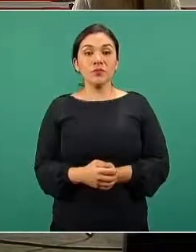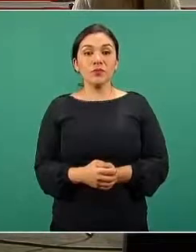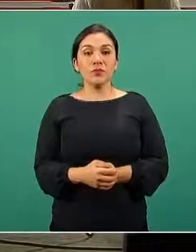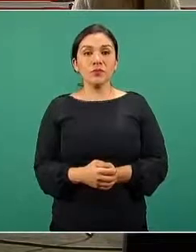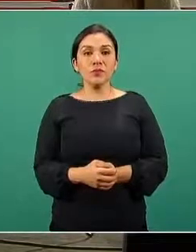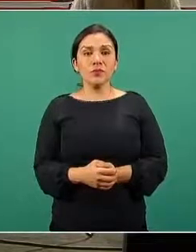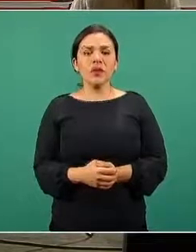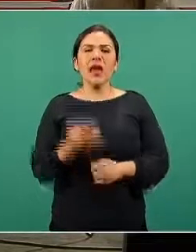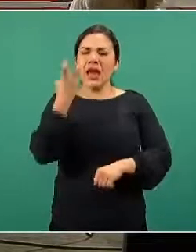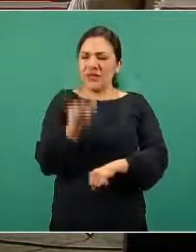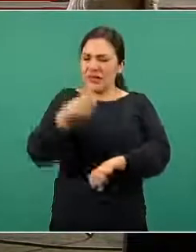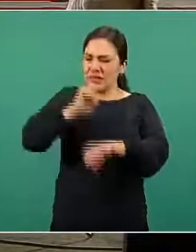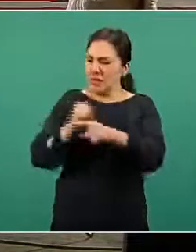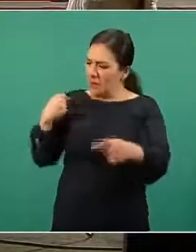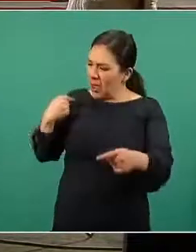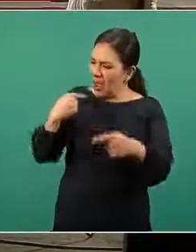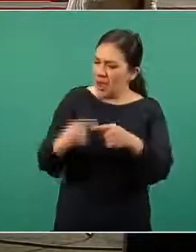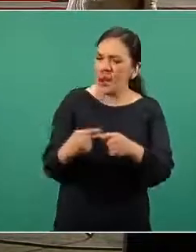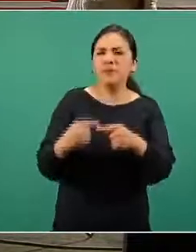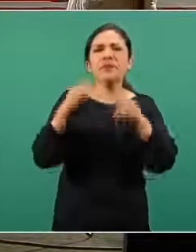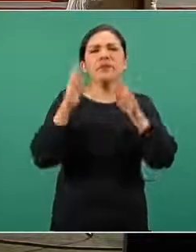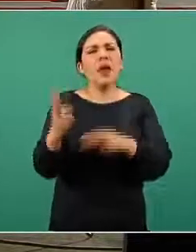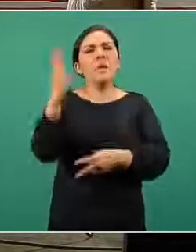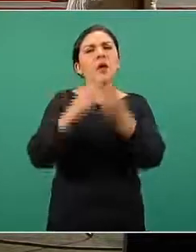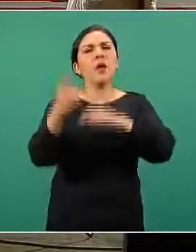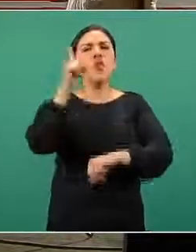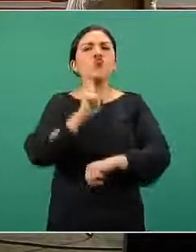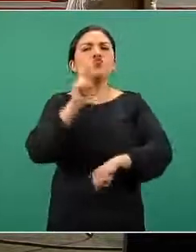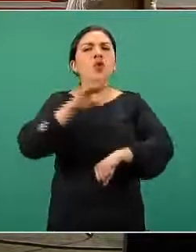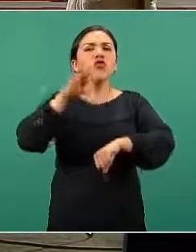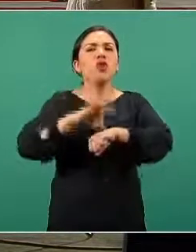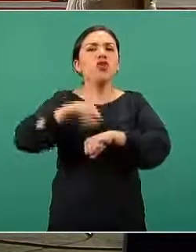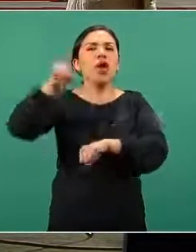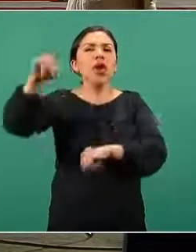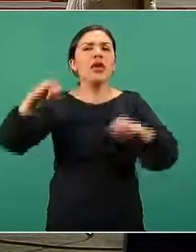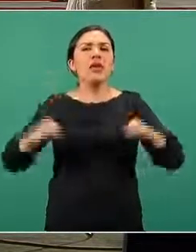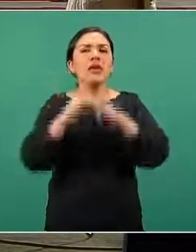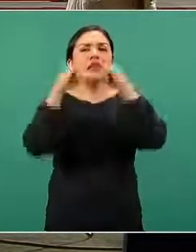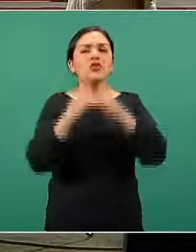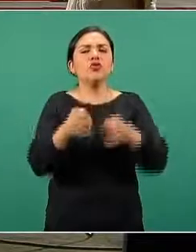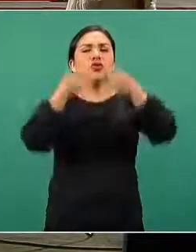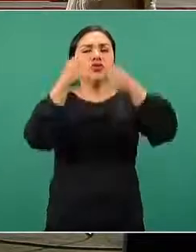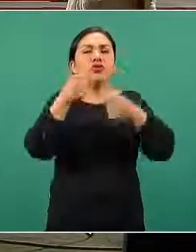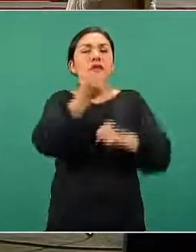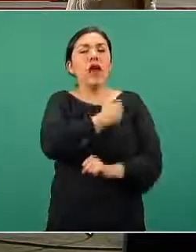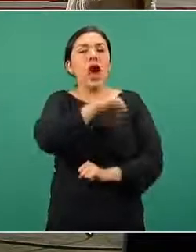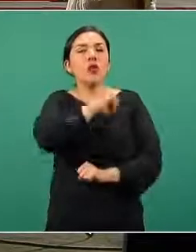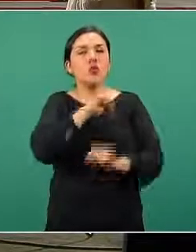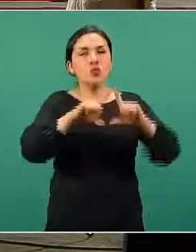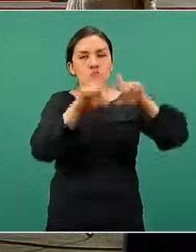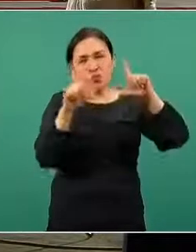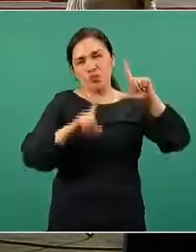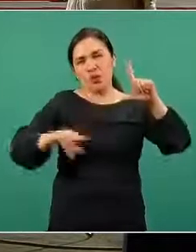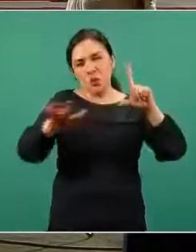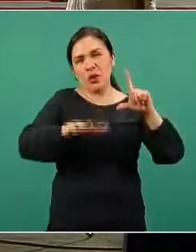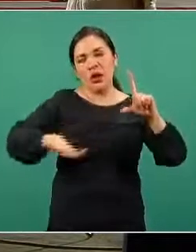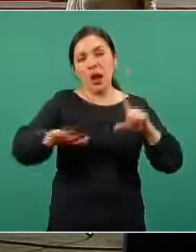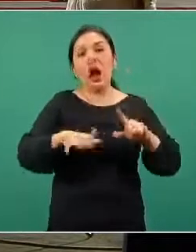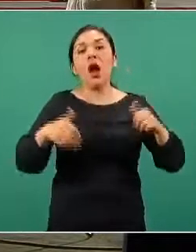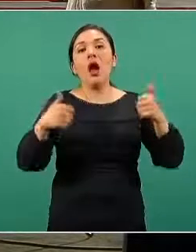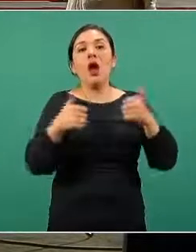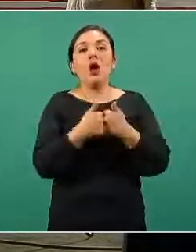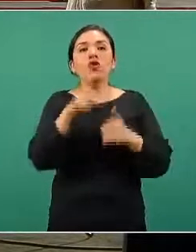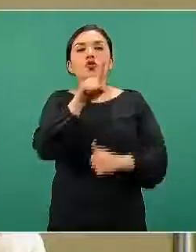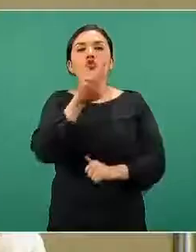Un día de esta semana estuvo presente una doctora del Instituto de Salud Pública